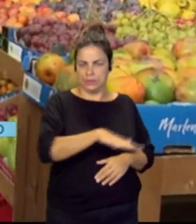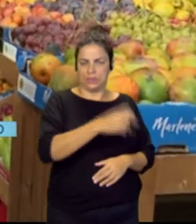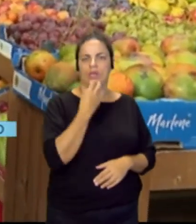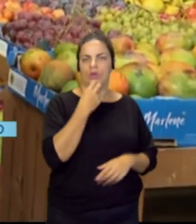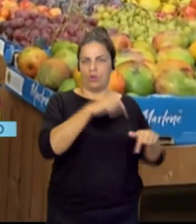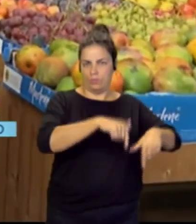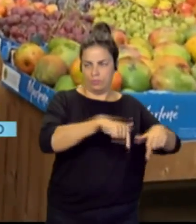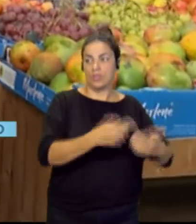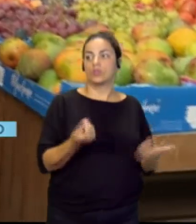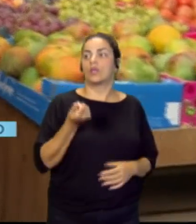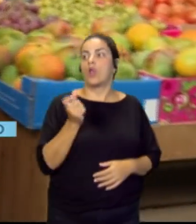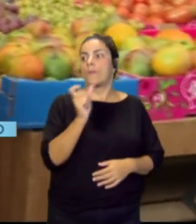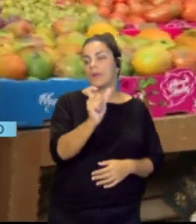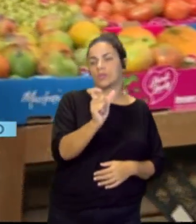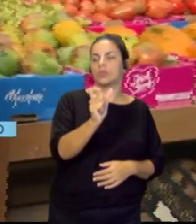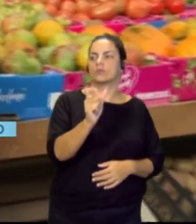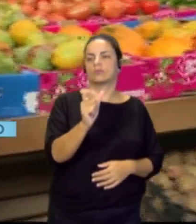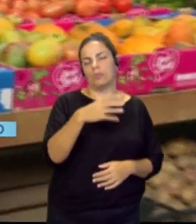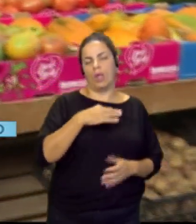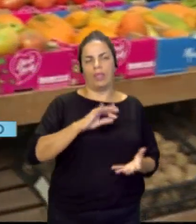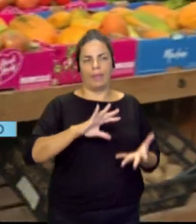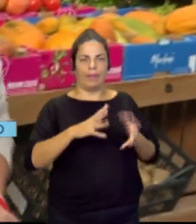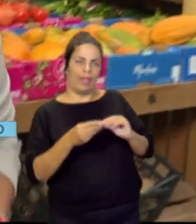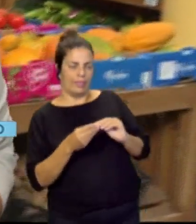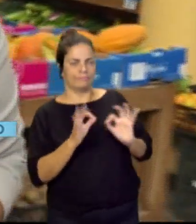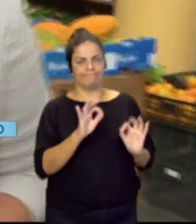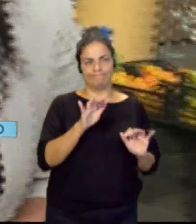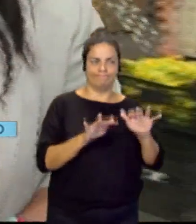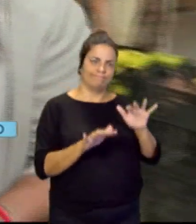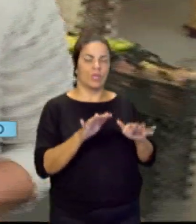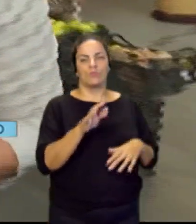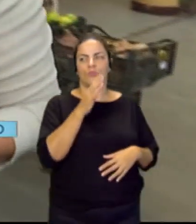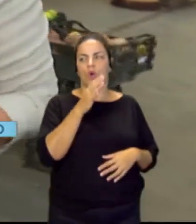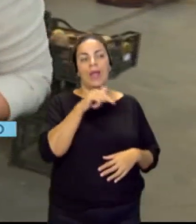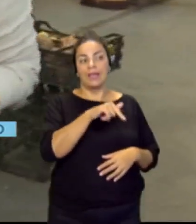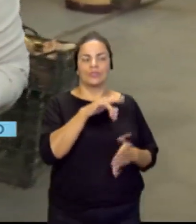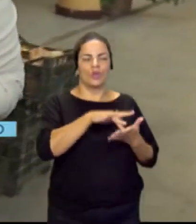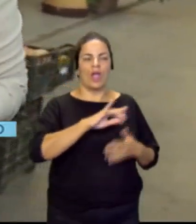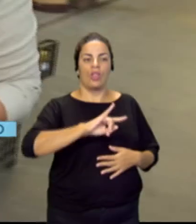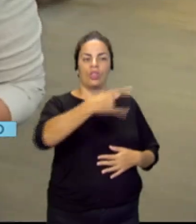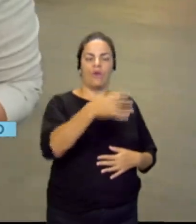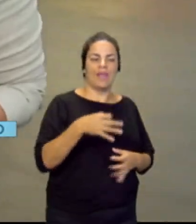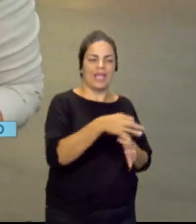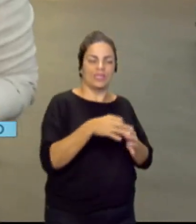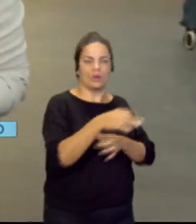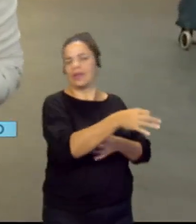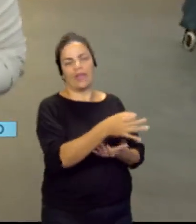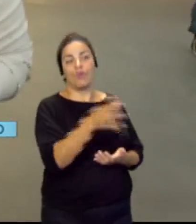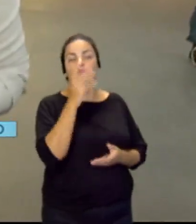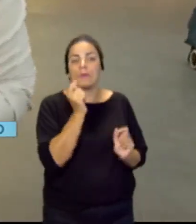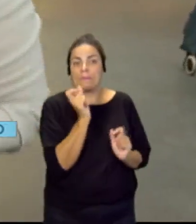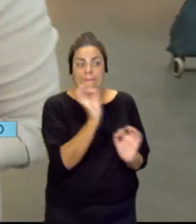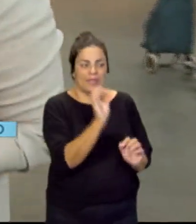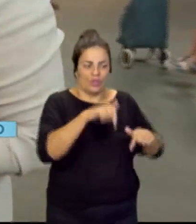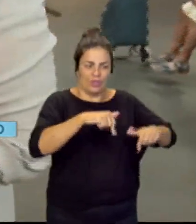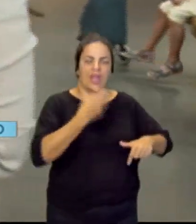lo que son los precios pues se pueden un poco ajustar porque no sufren esa doble insularidad porque son eh precios de aquí